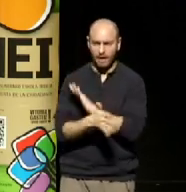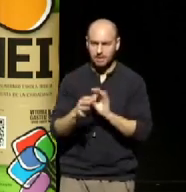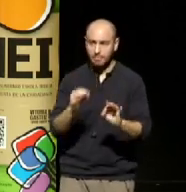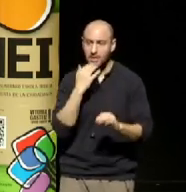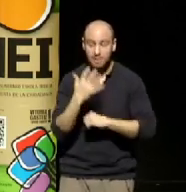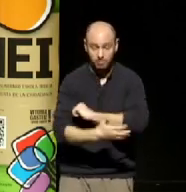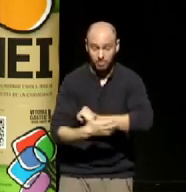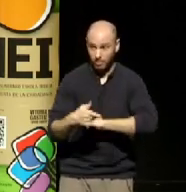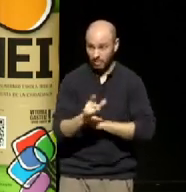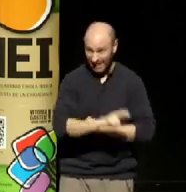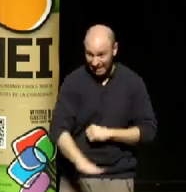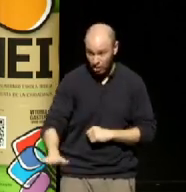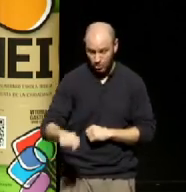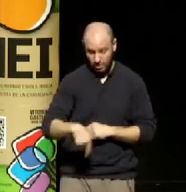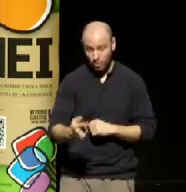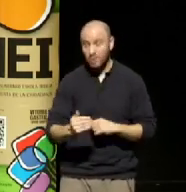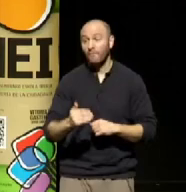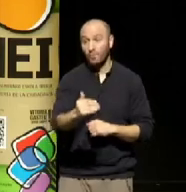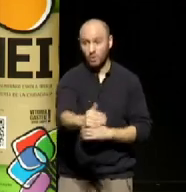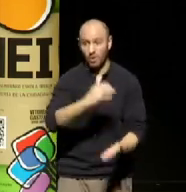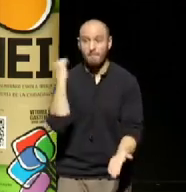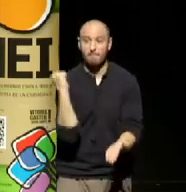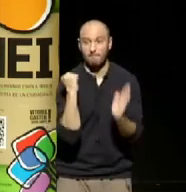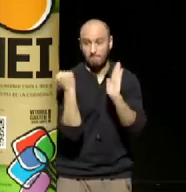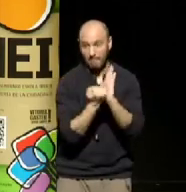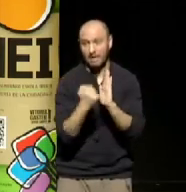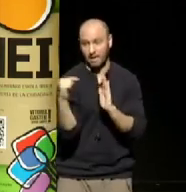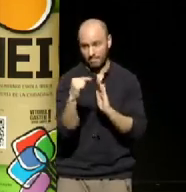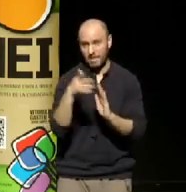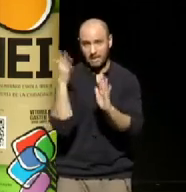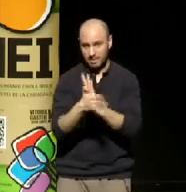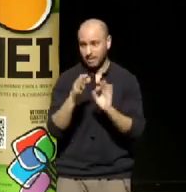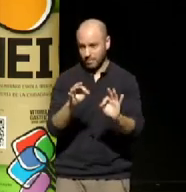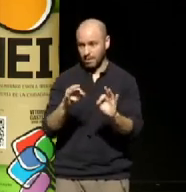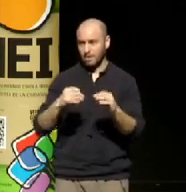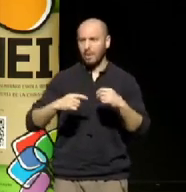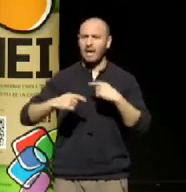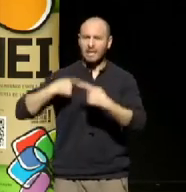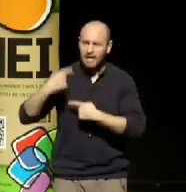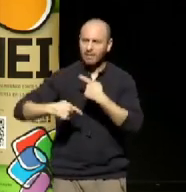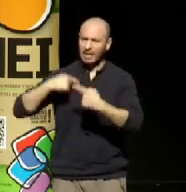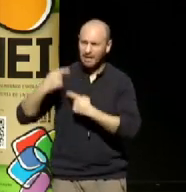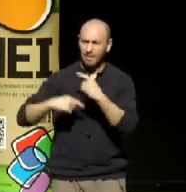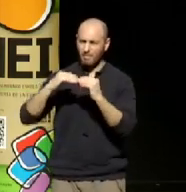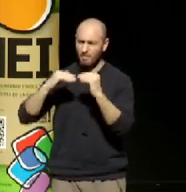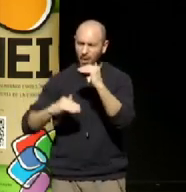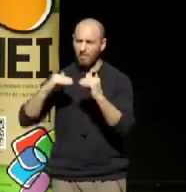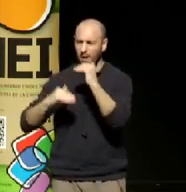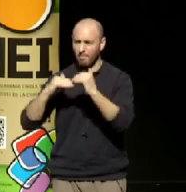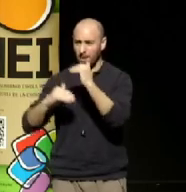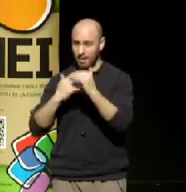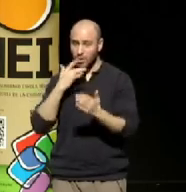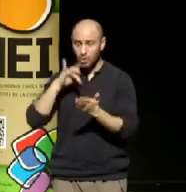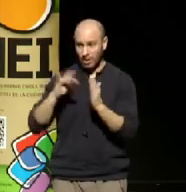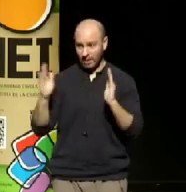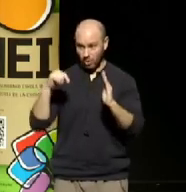joven le deja marca para siempre. Pues bien, junto a esto no es solo las desigualdades entre generaciones, es que esta va a ser la generación de españoles o de